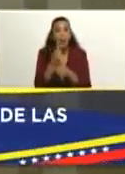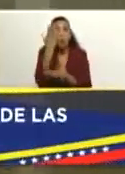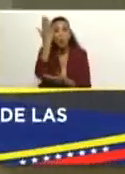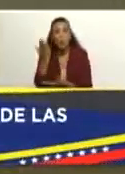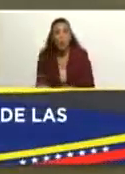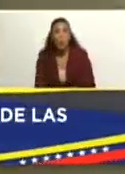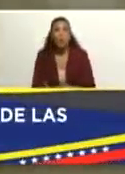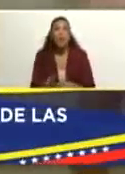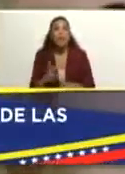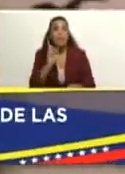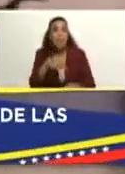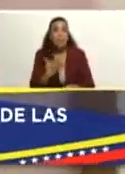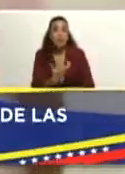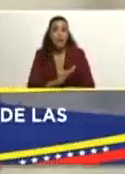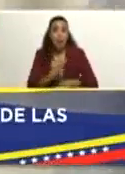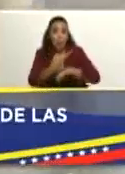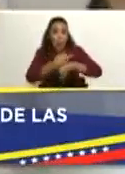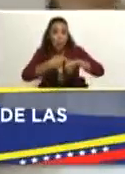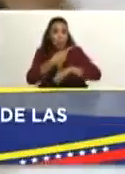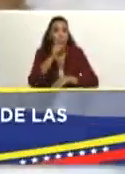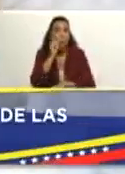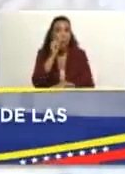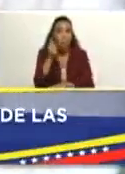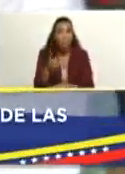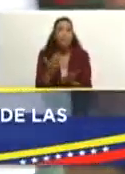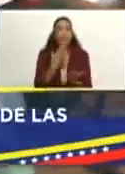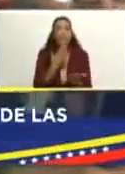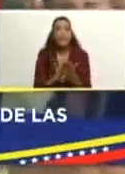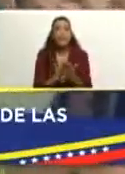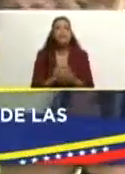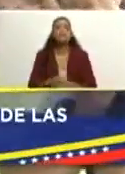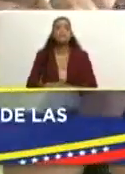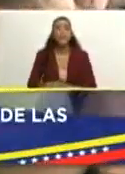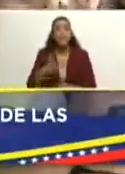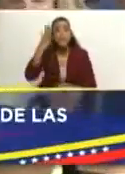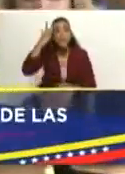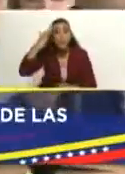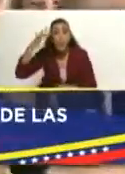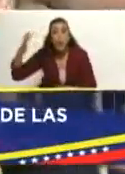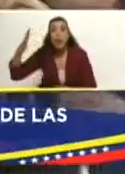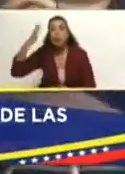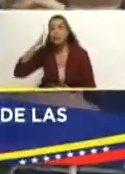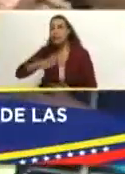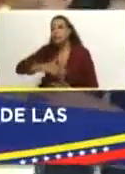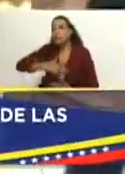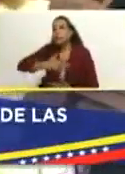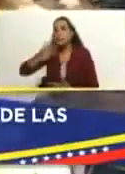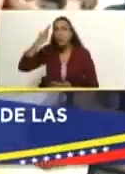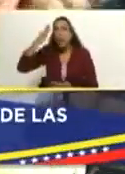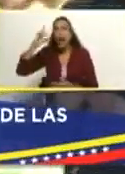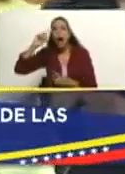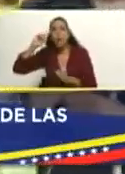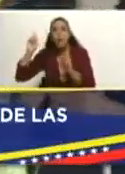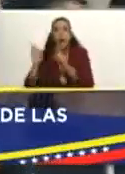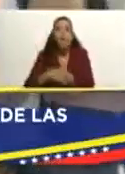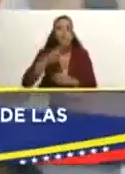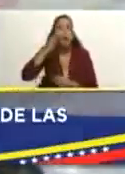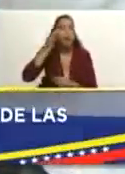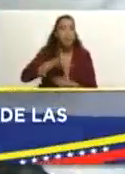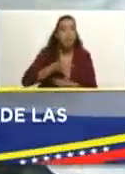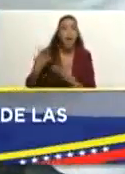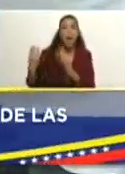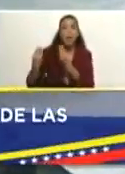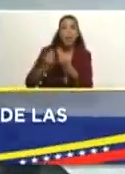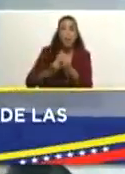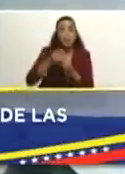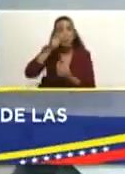de nuestro camarada gobernador, José Alejandro Terán, de verdad. Correcto. Este sueño se hace realidad. Correcto. Conjuntamente con todo el personal que me acompaña o que me